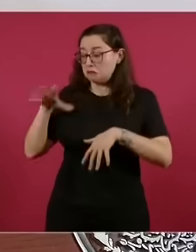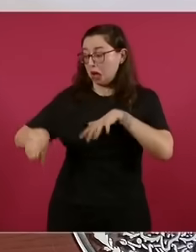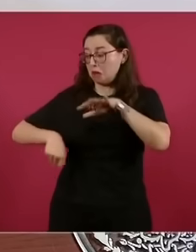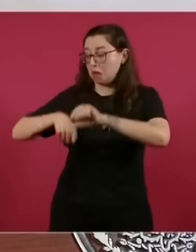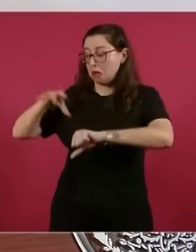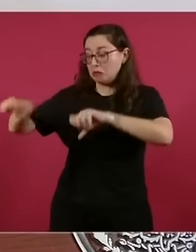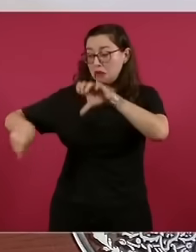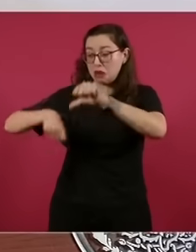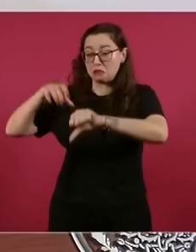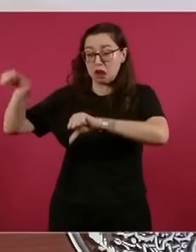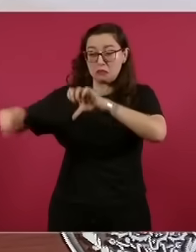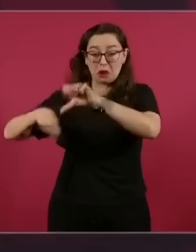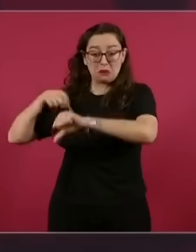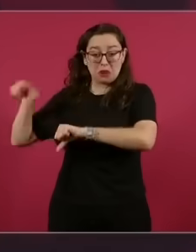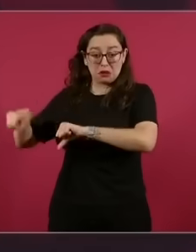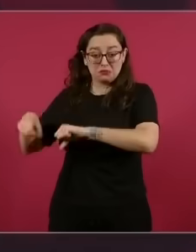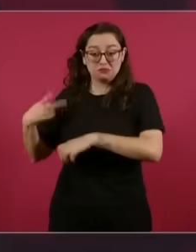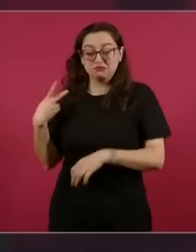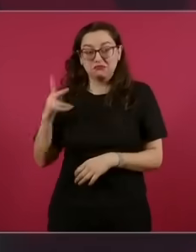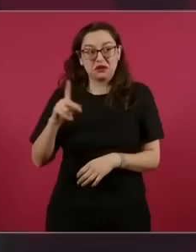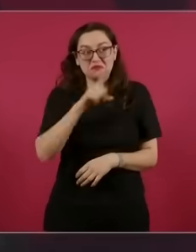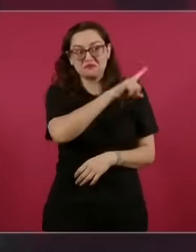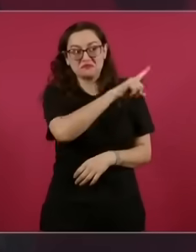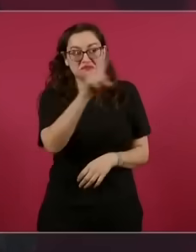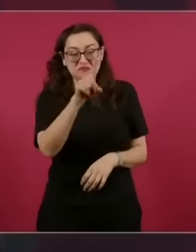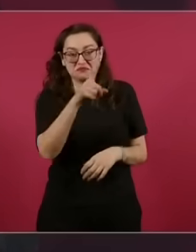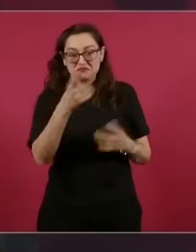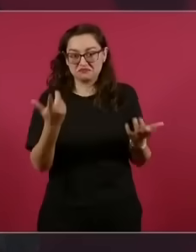Porque si va a seguir habiendo consumo,